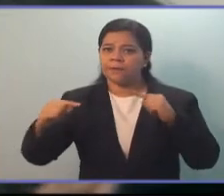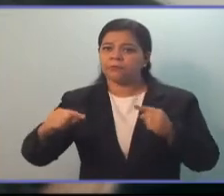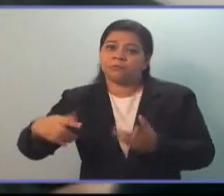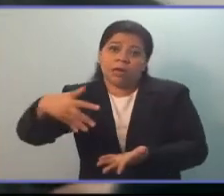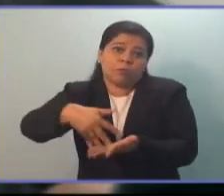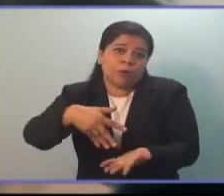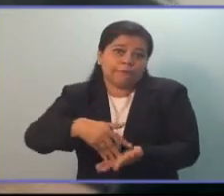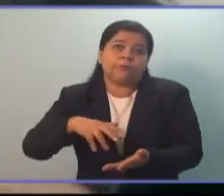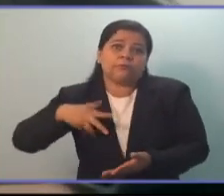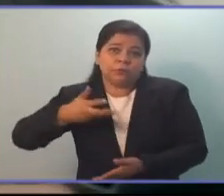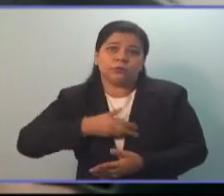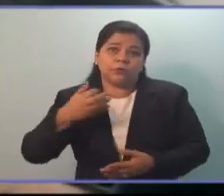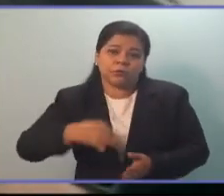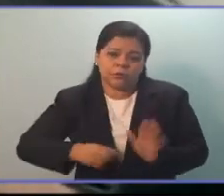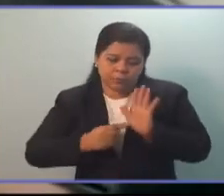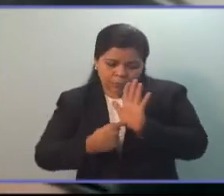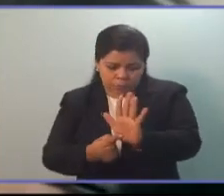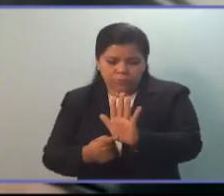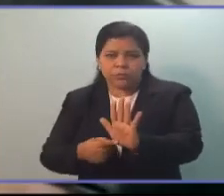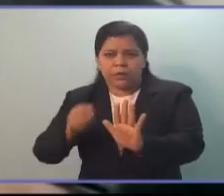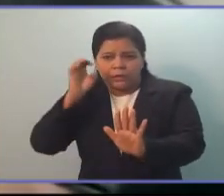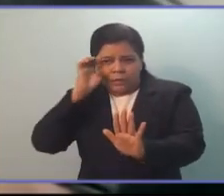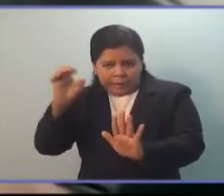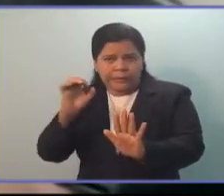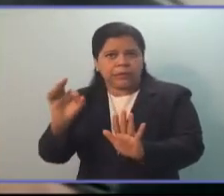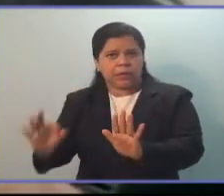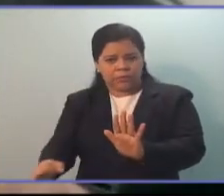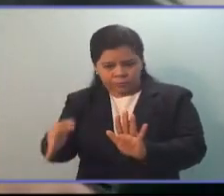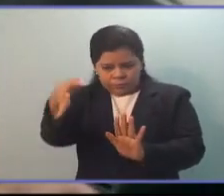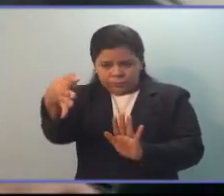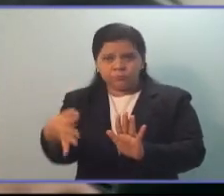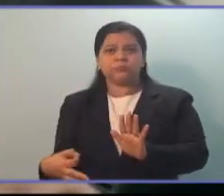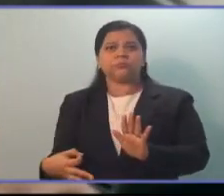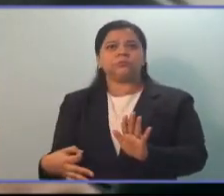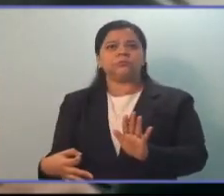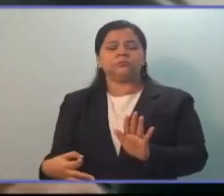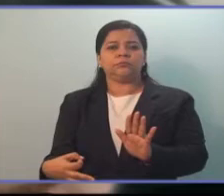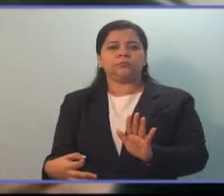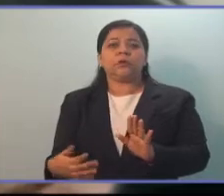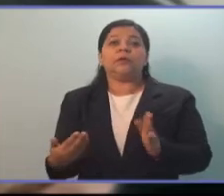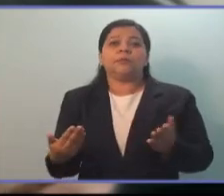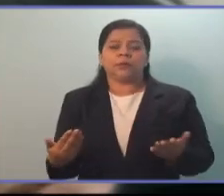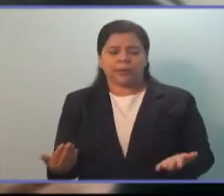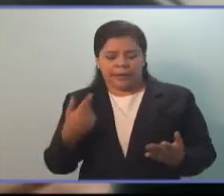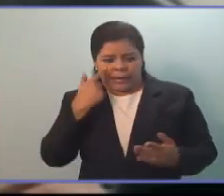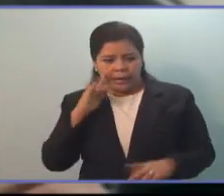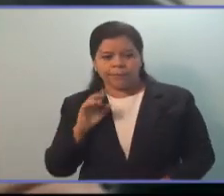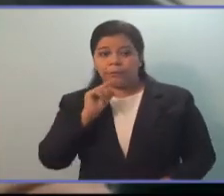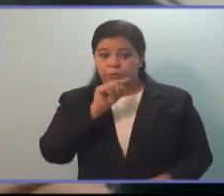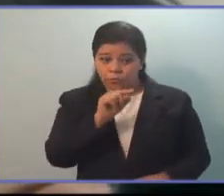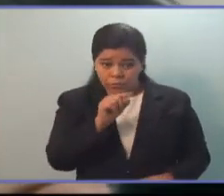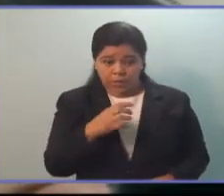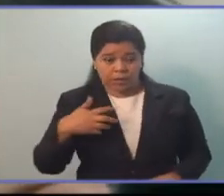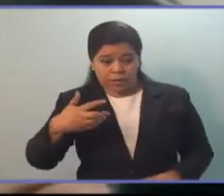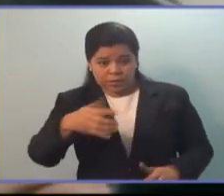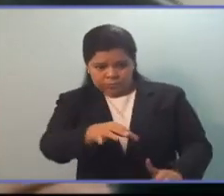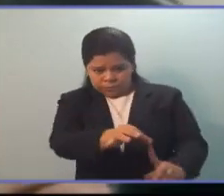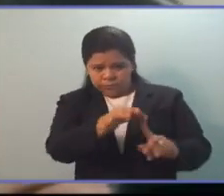transparentes, hay que demostrar ética pública. De llegar a usted a ser